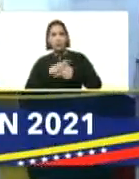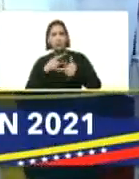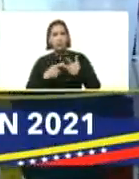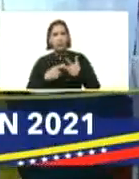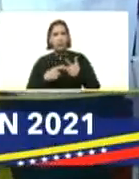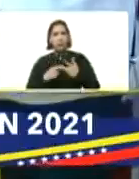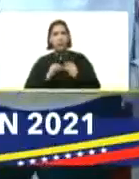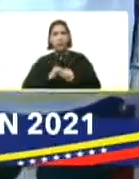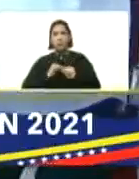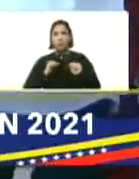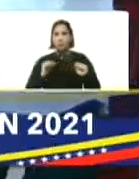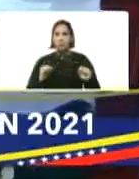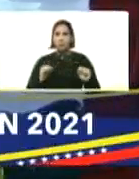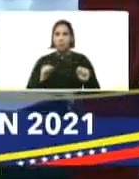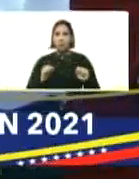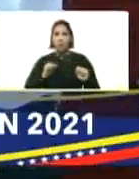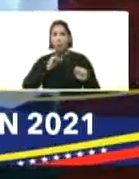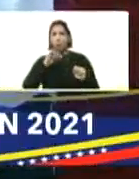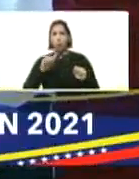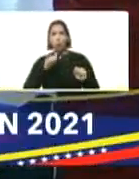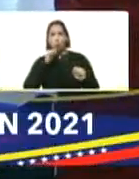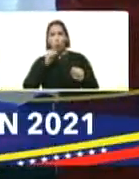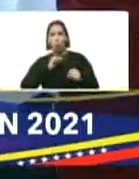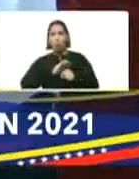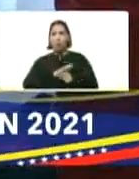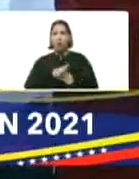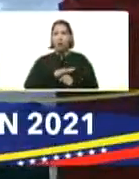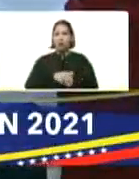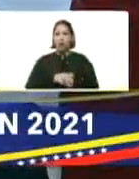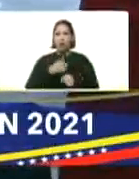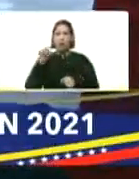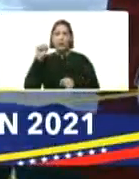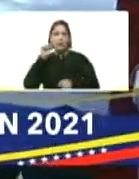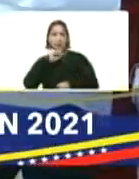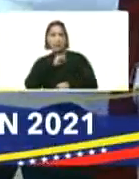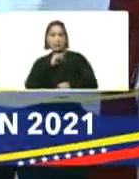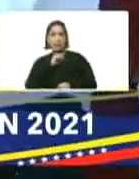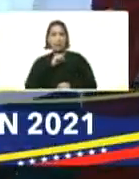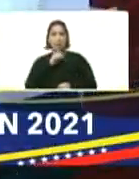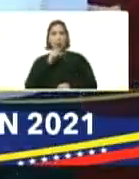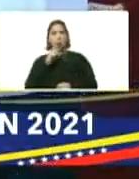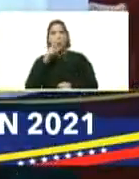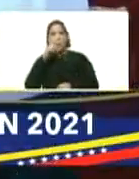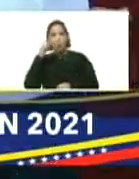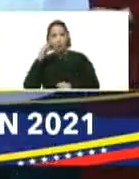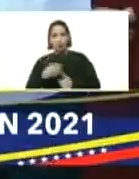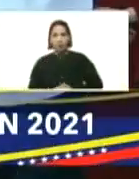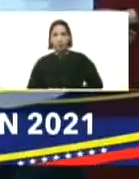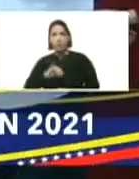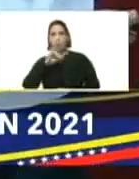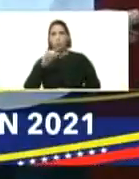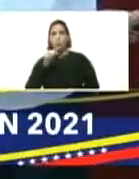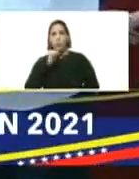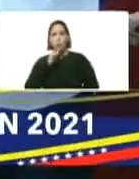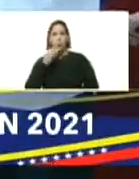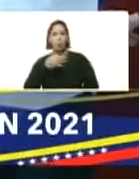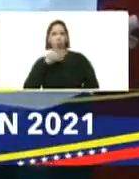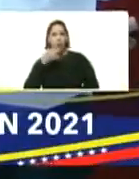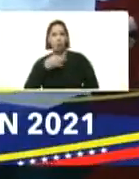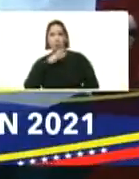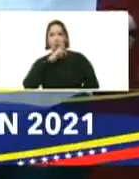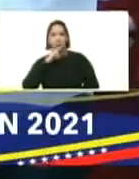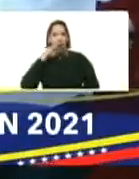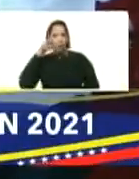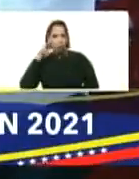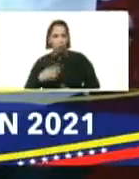mañanero es juguito de naranja, zanahoria y remolacha. Y el juguito vespertino... Sabroso